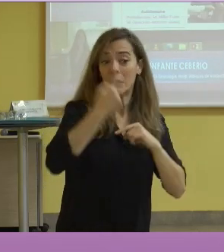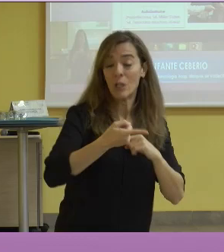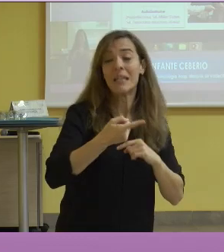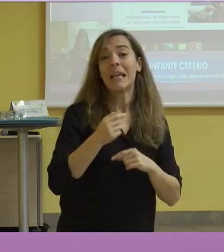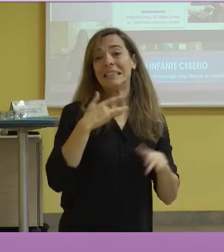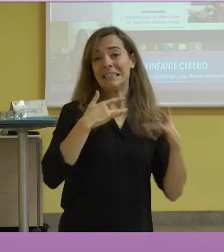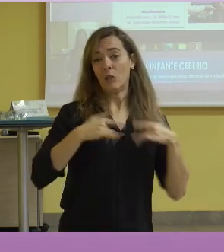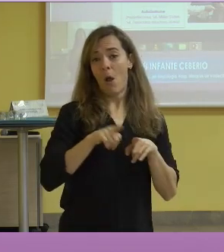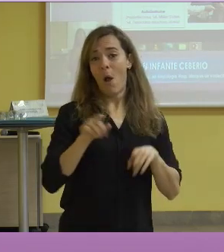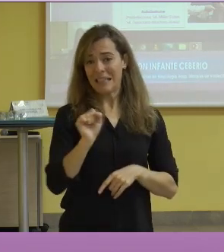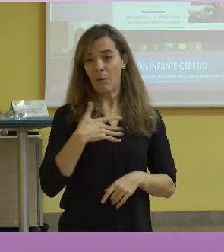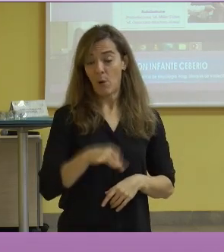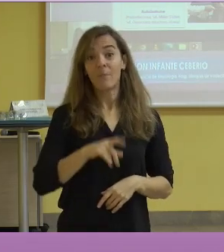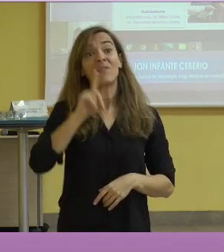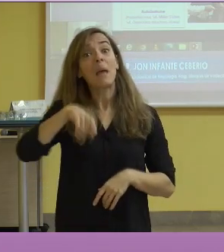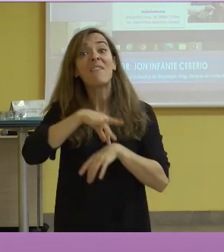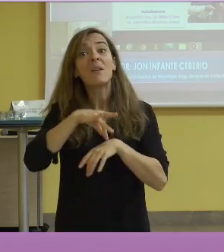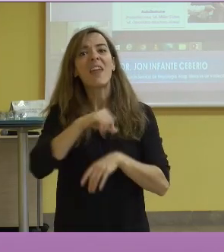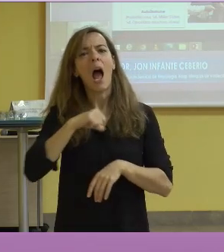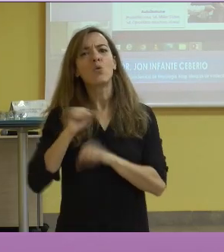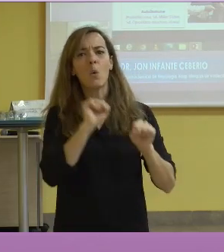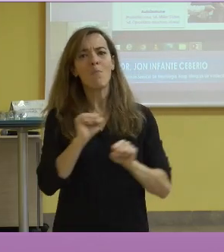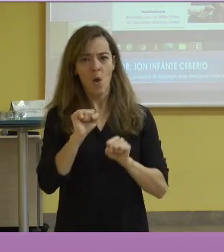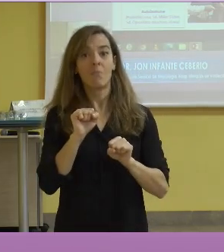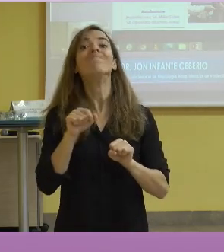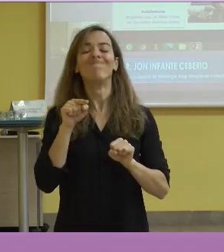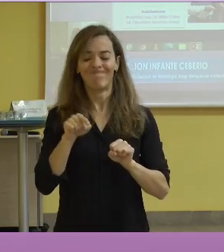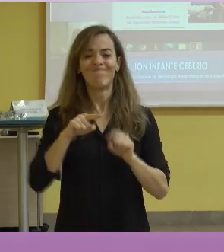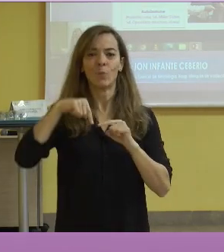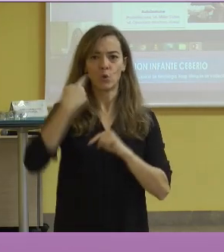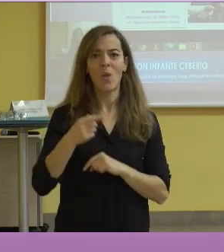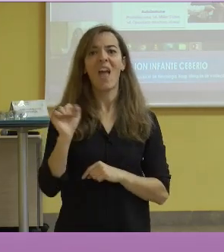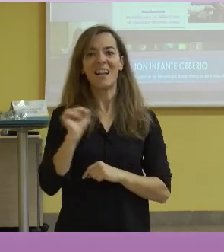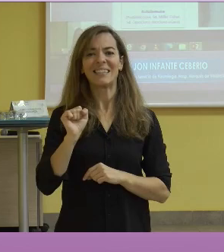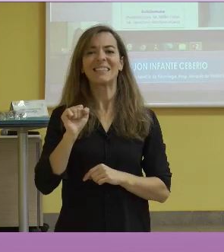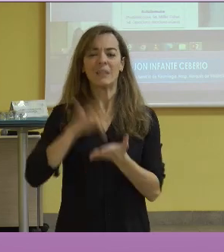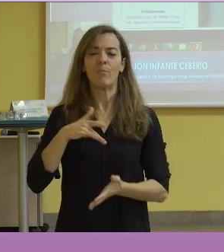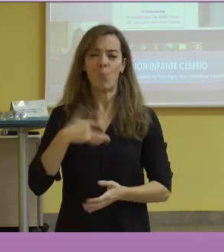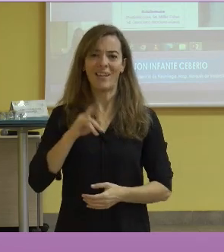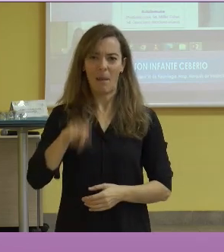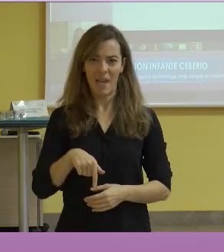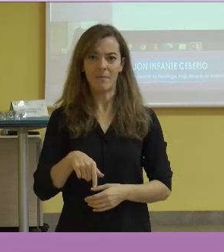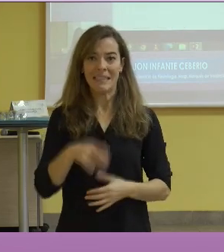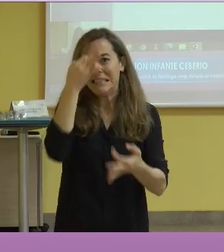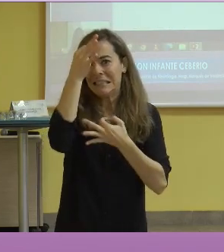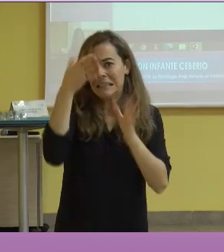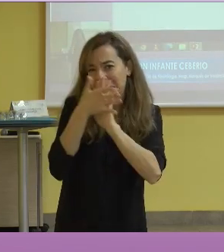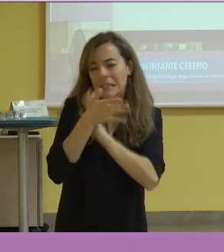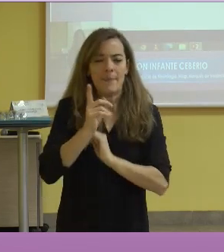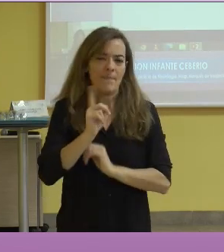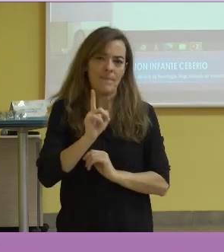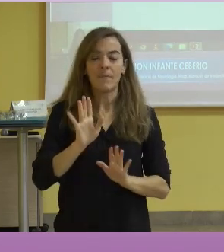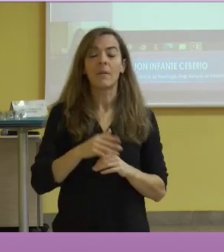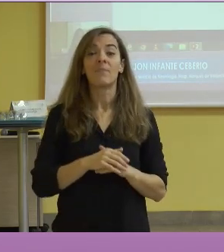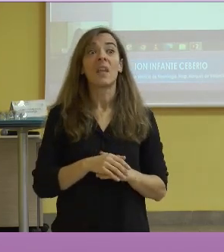enfermedades autoinmunes que pueden producir ataxia. No vamos a entrar en detalle.